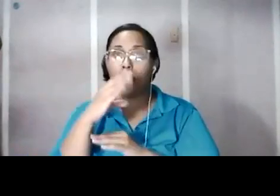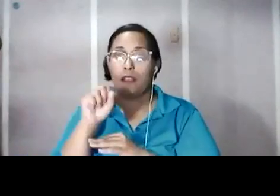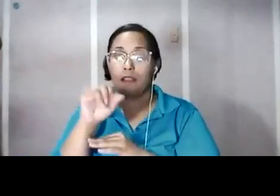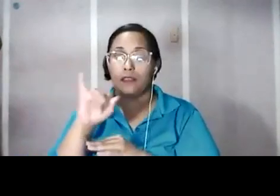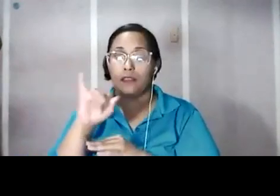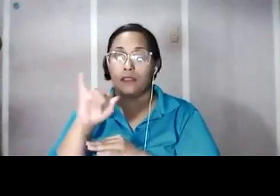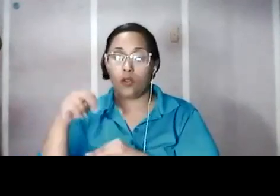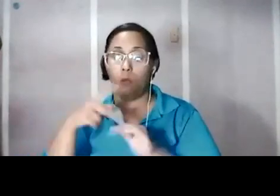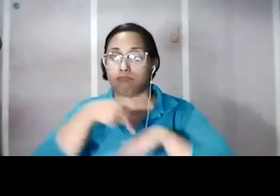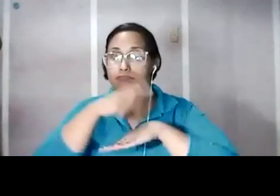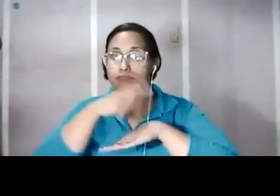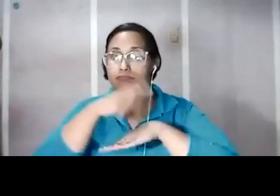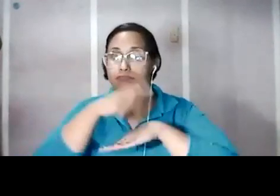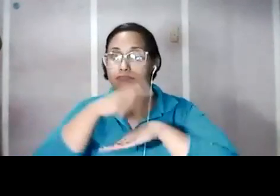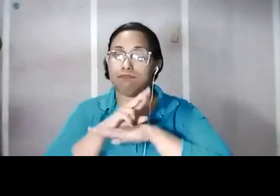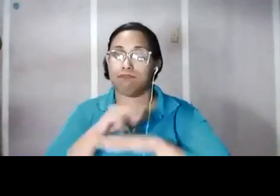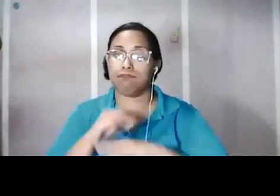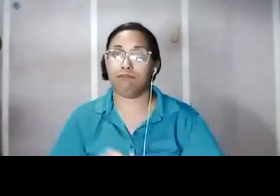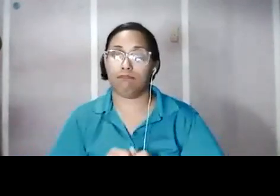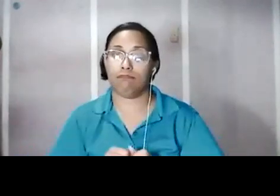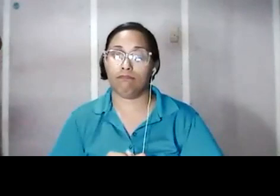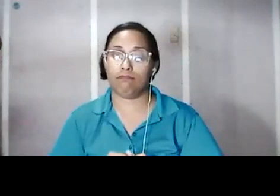Rico. Sí.